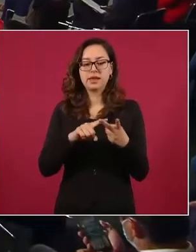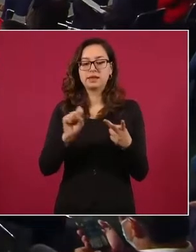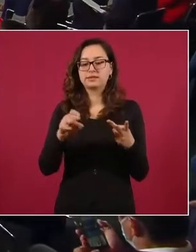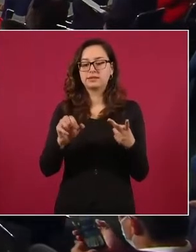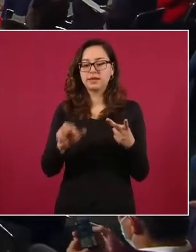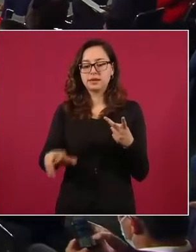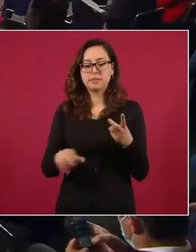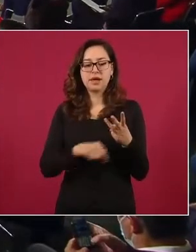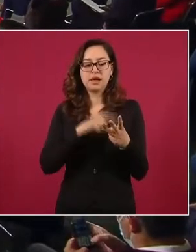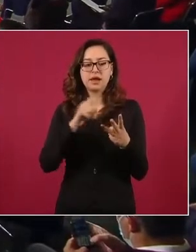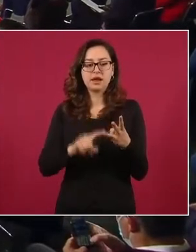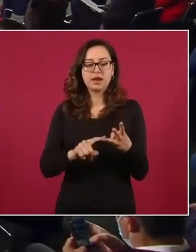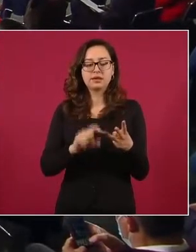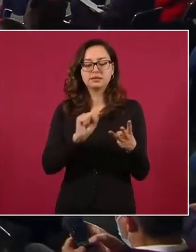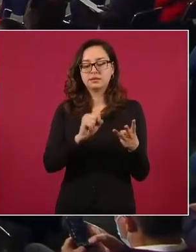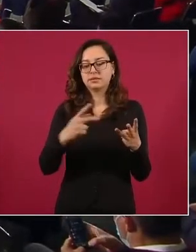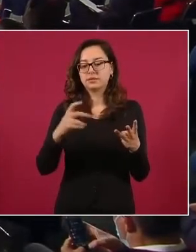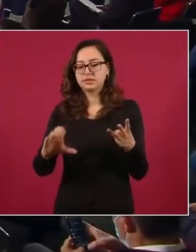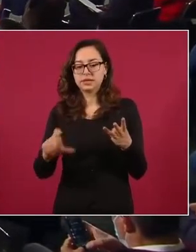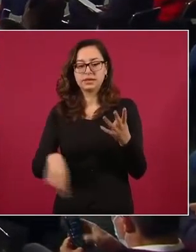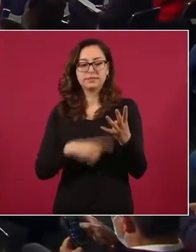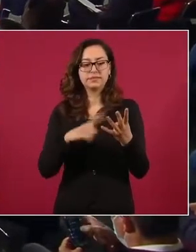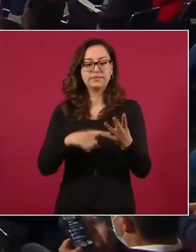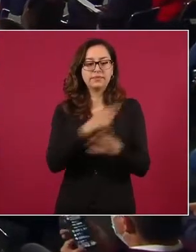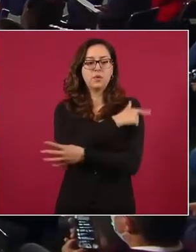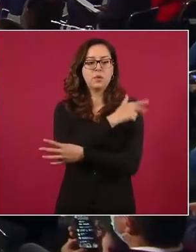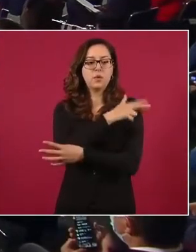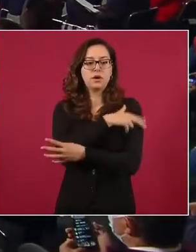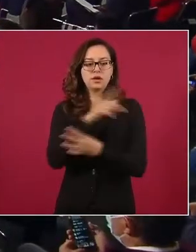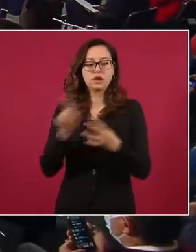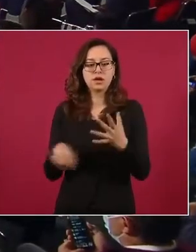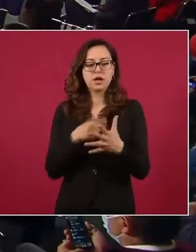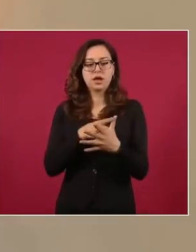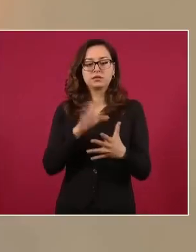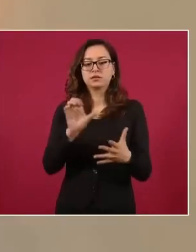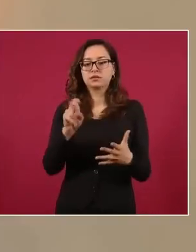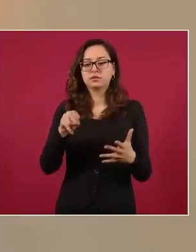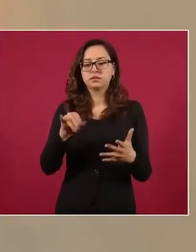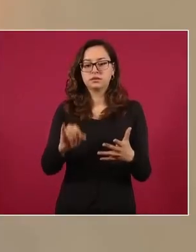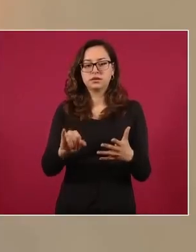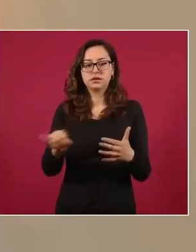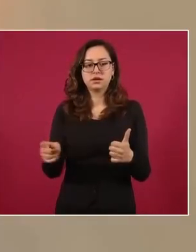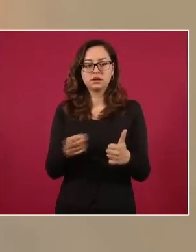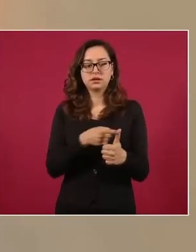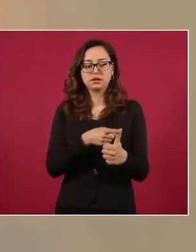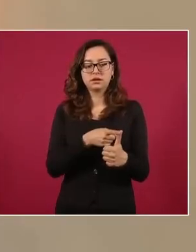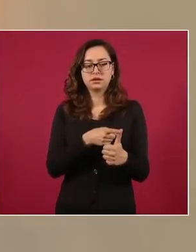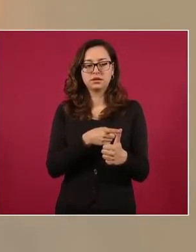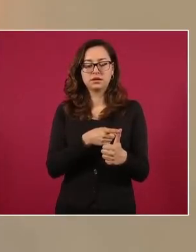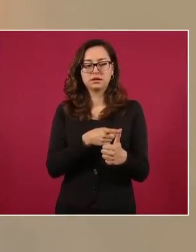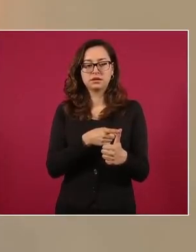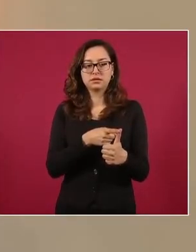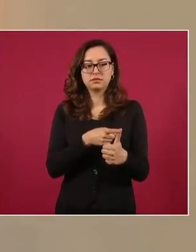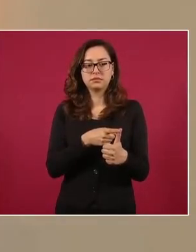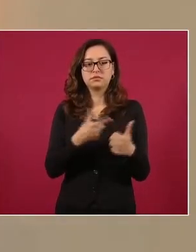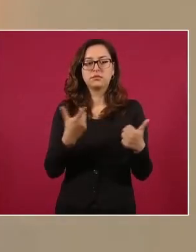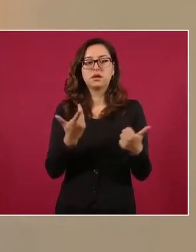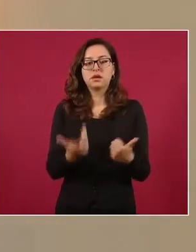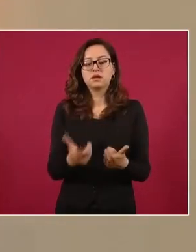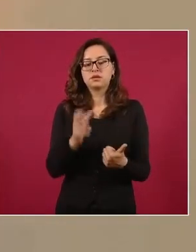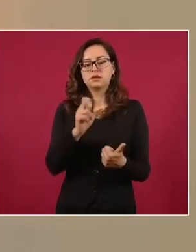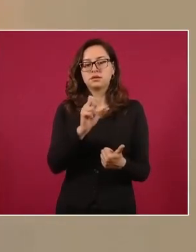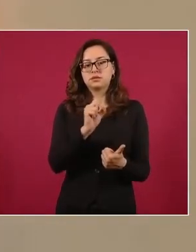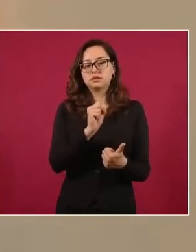de Seguridad y Protección Ciudadana, Guardia Nacional, Centro Nacional de Inteligencia, en coordinación con las